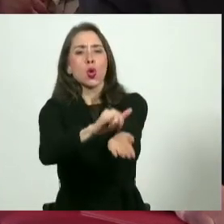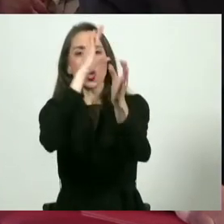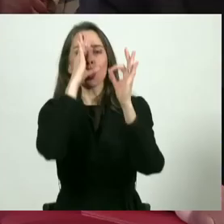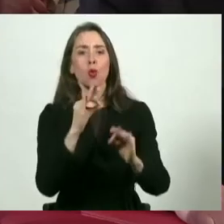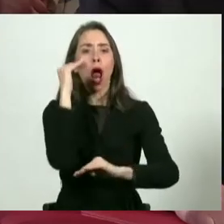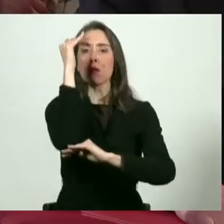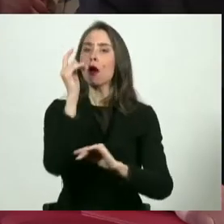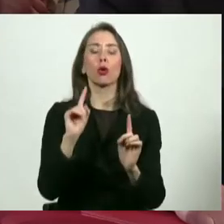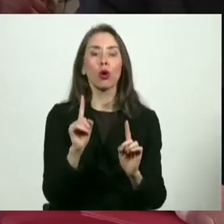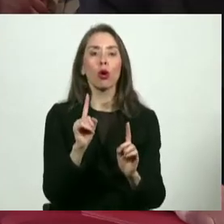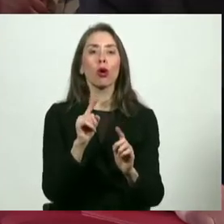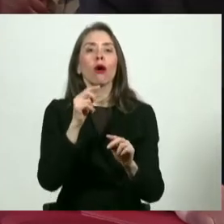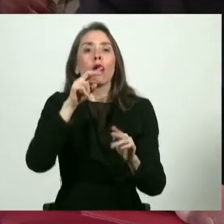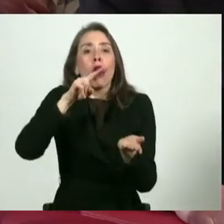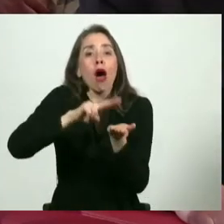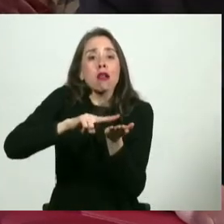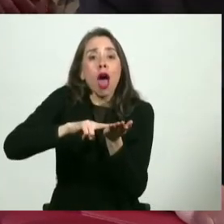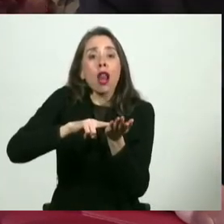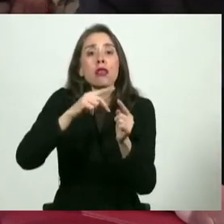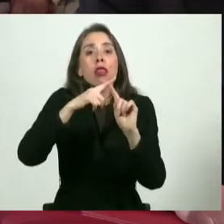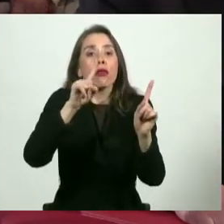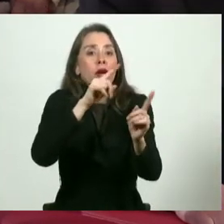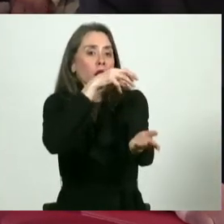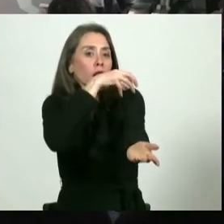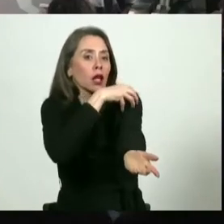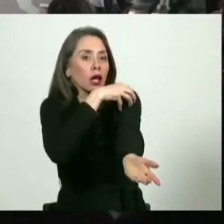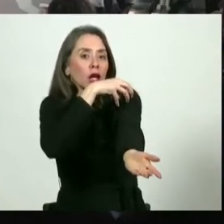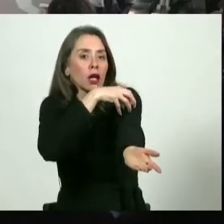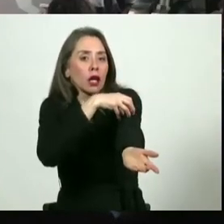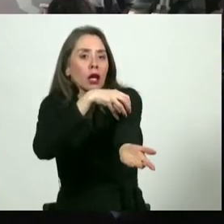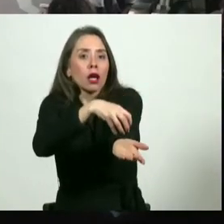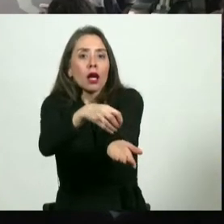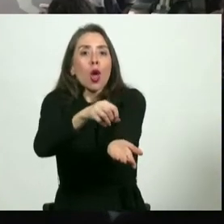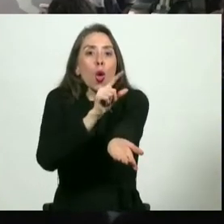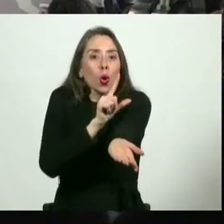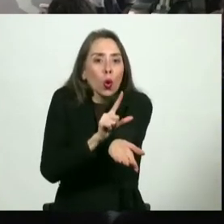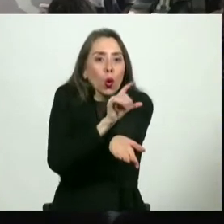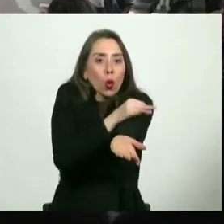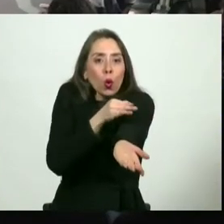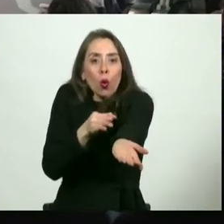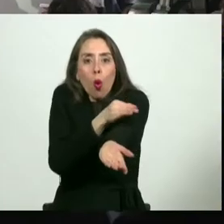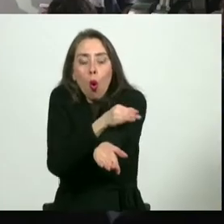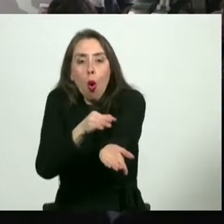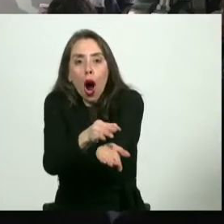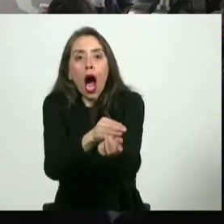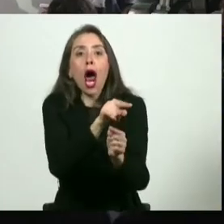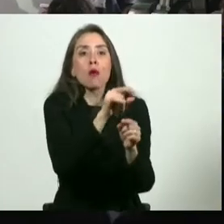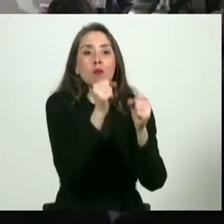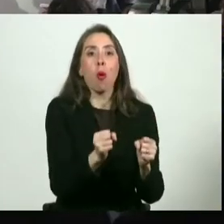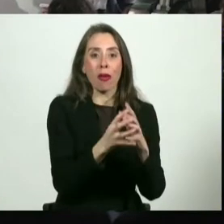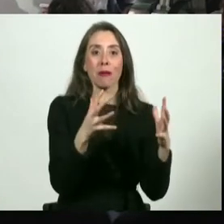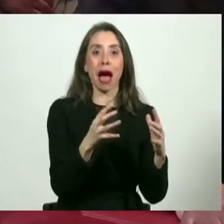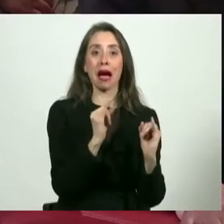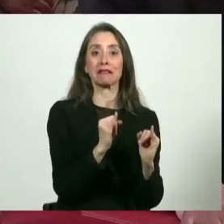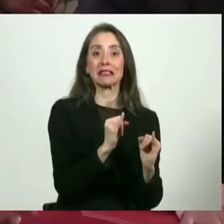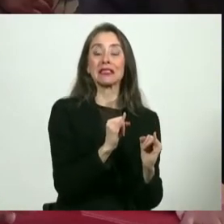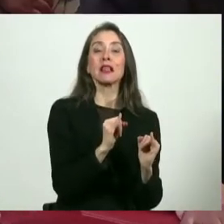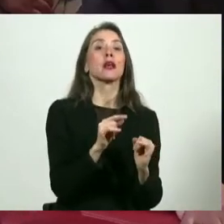No, hay realidades distintas, hay mundos distintos, hay lugares donde las posibilidades son mayores.